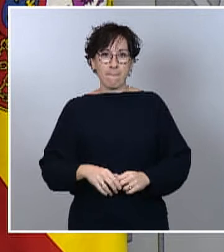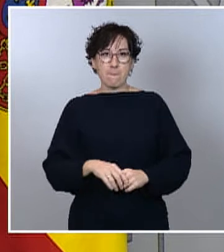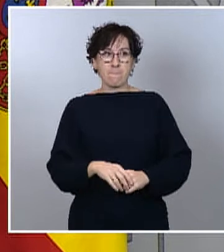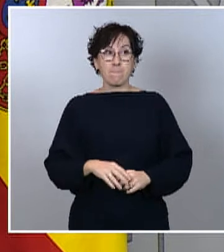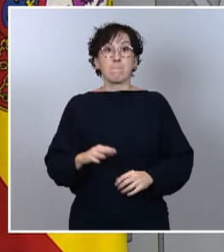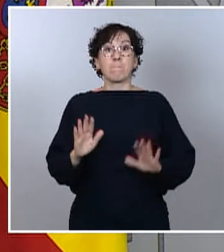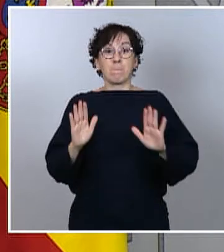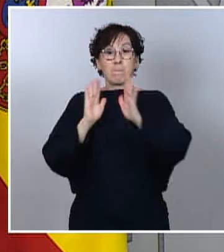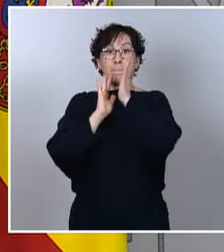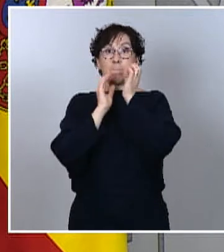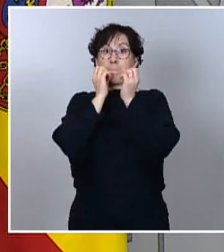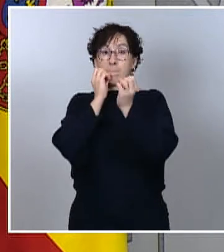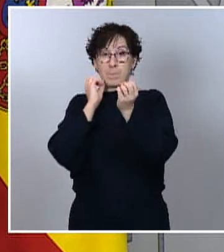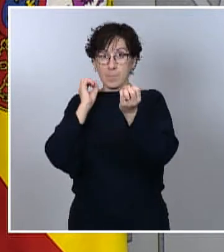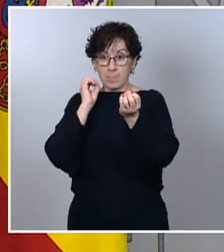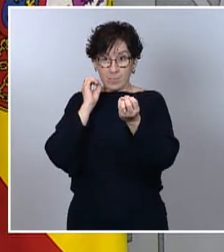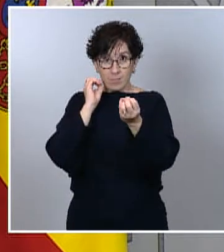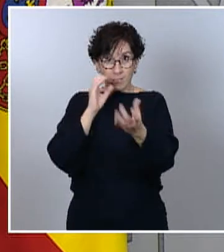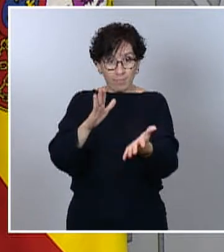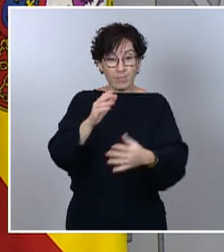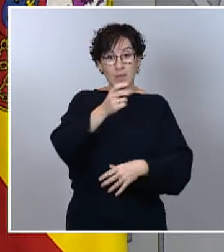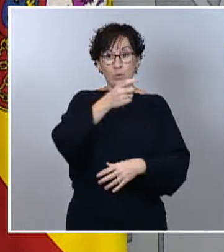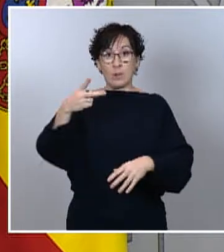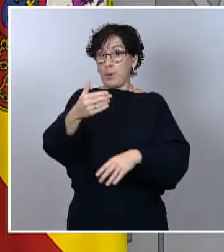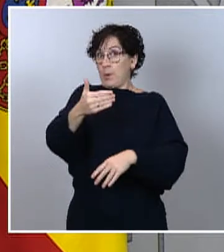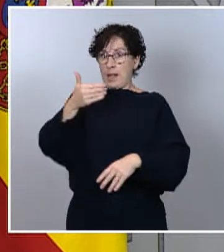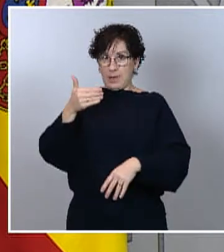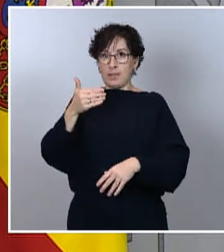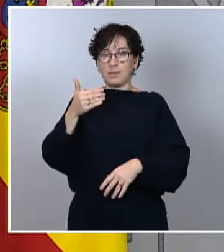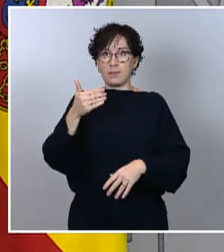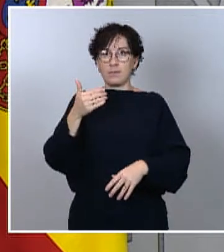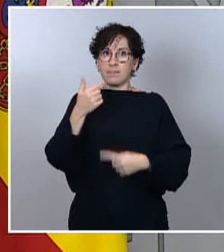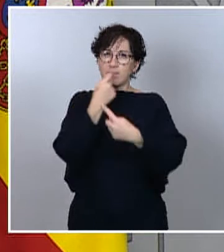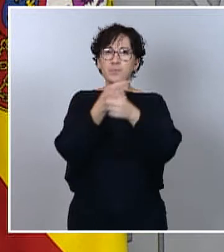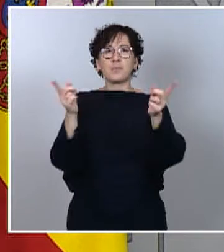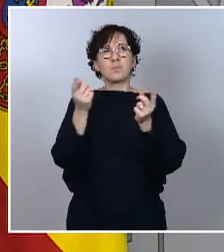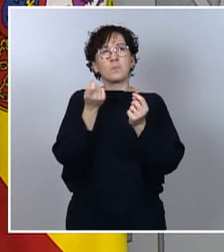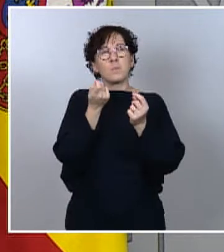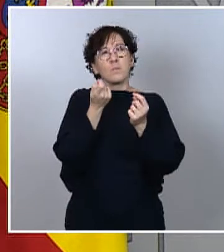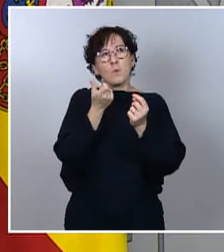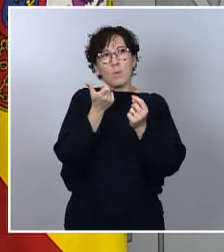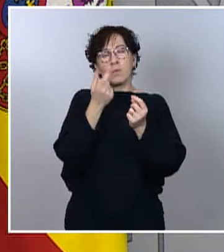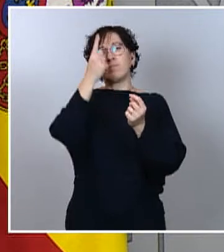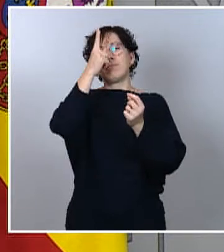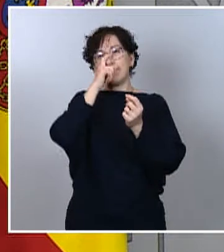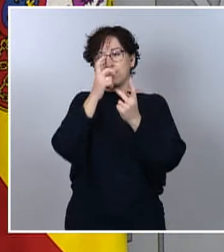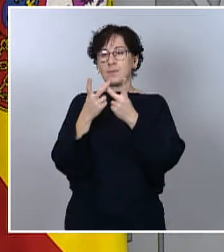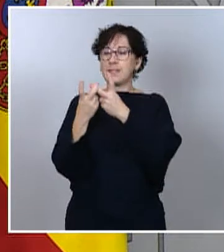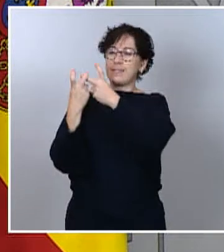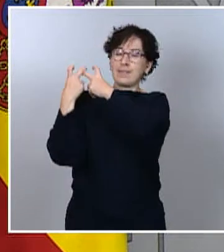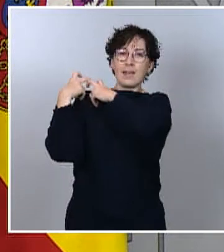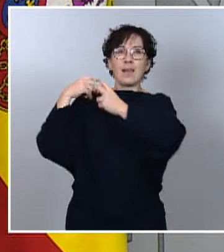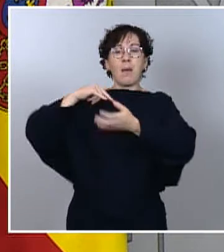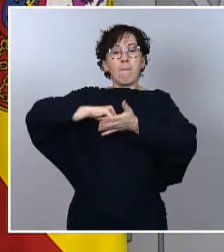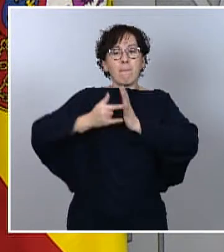comunicarles los resultados del estudio, creo que puede ser interesante hacer un pequeño recordatorio metodológico en relación